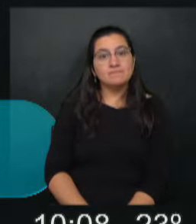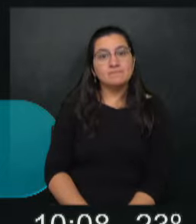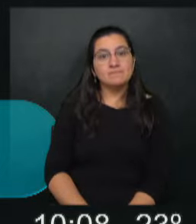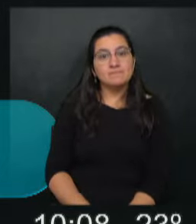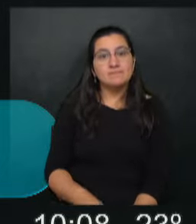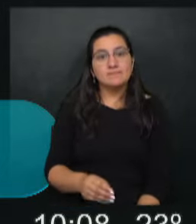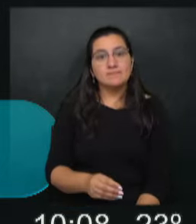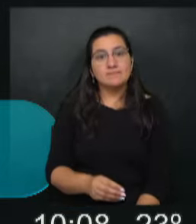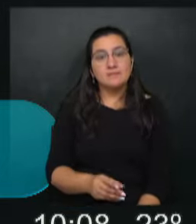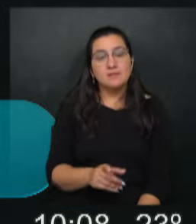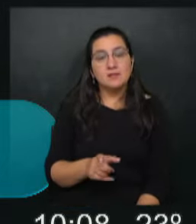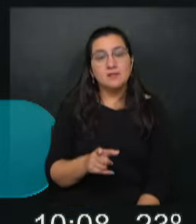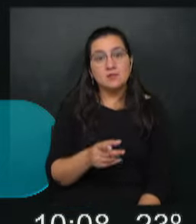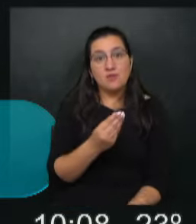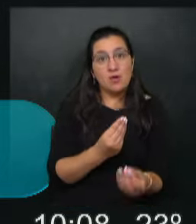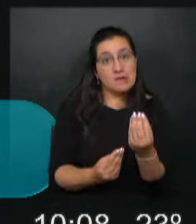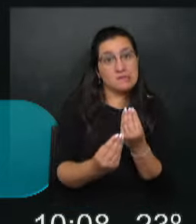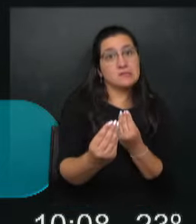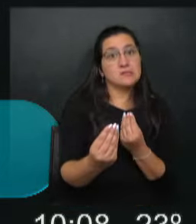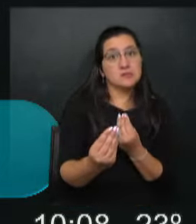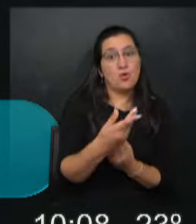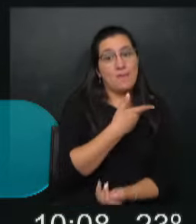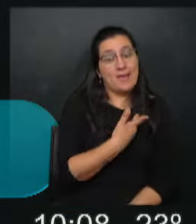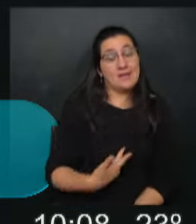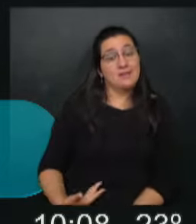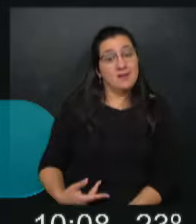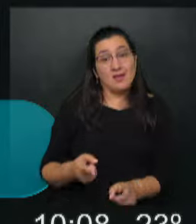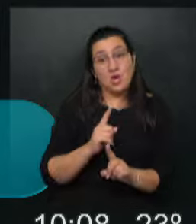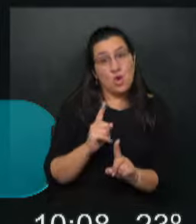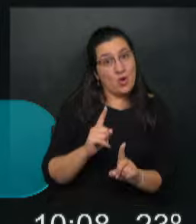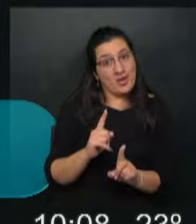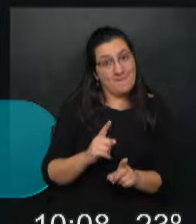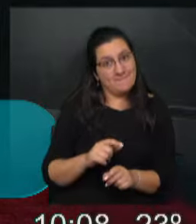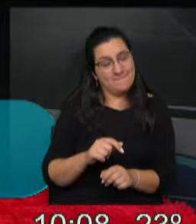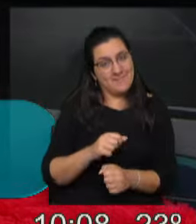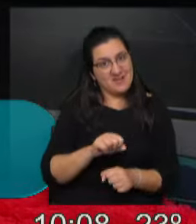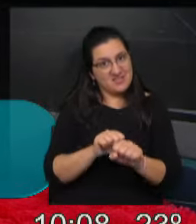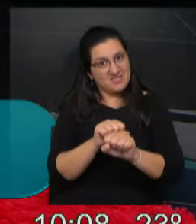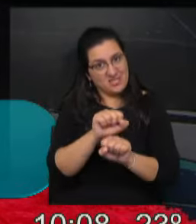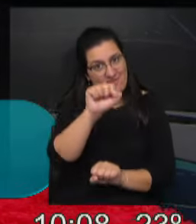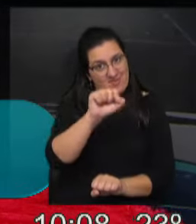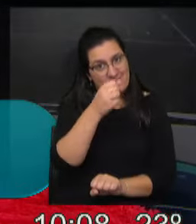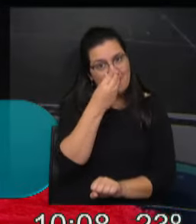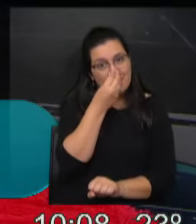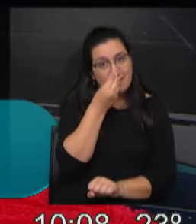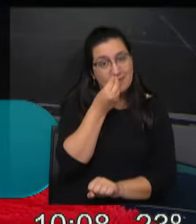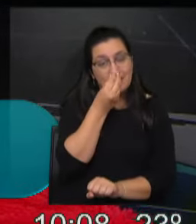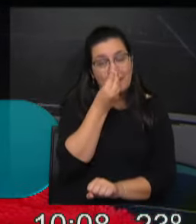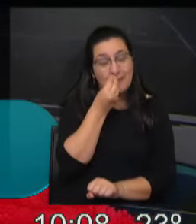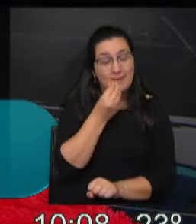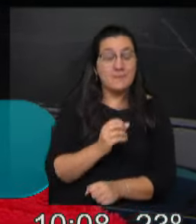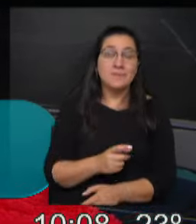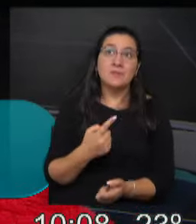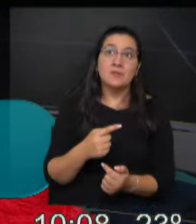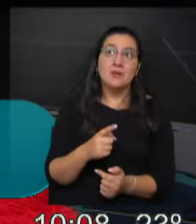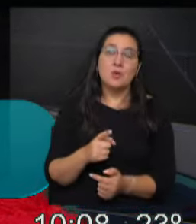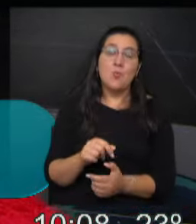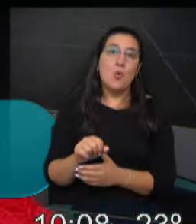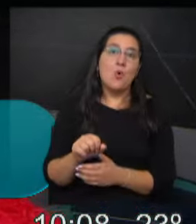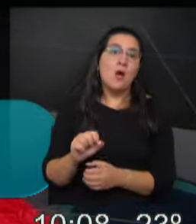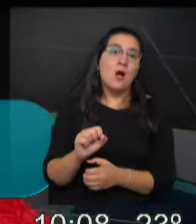fueron ocupados esos cargos con maestras que no eran tan maestras, sino que eran más bien cargos que venían de la mano